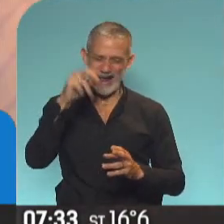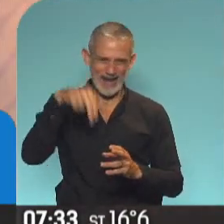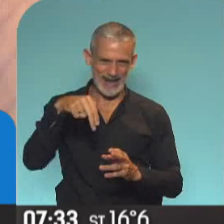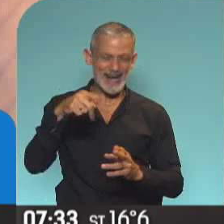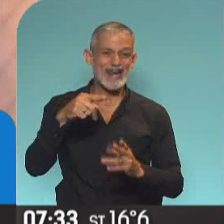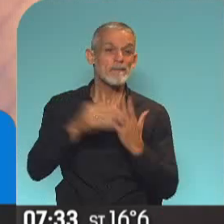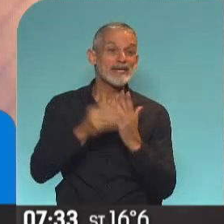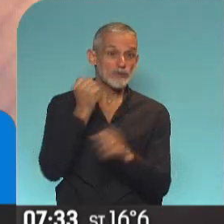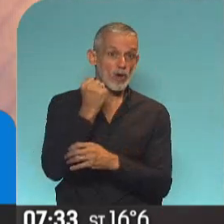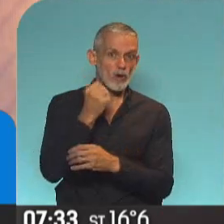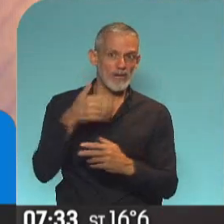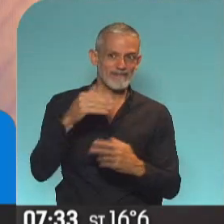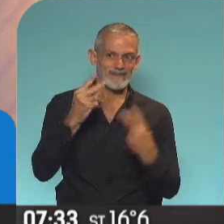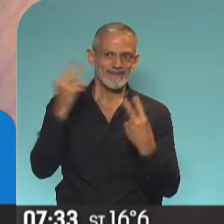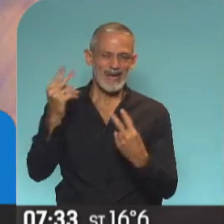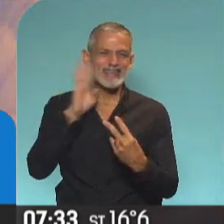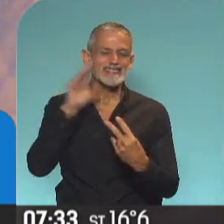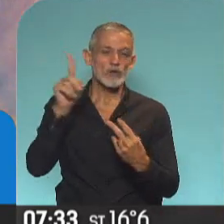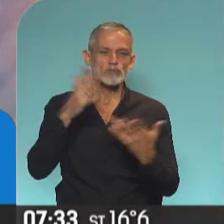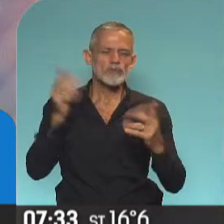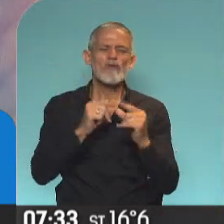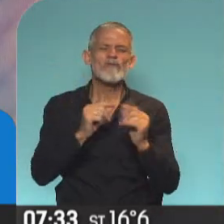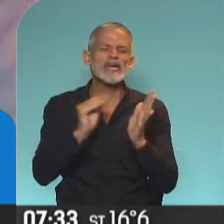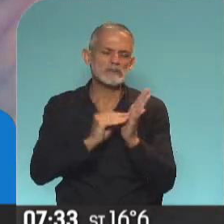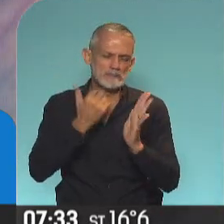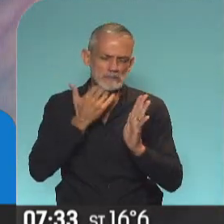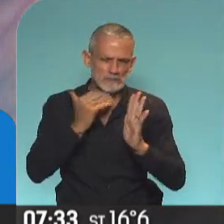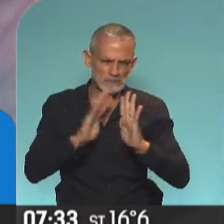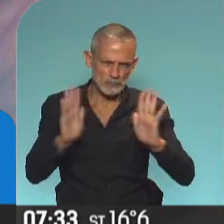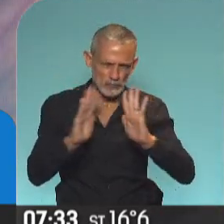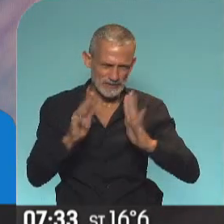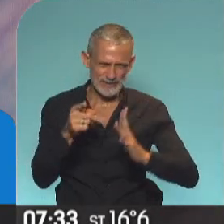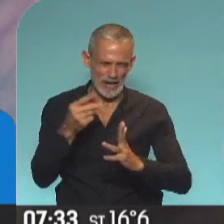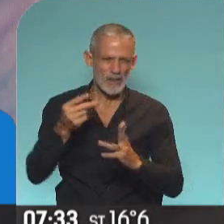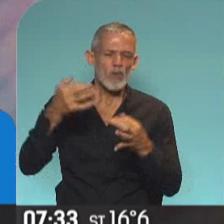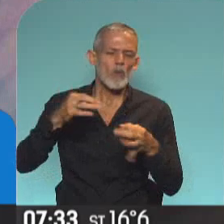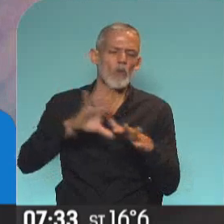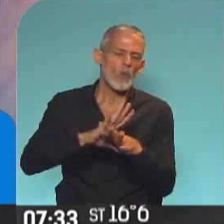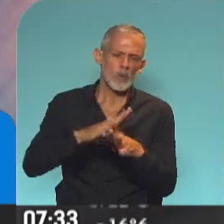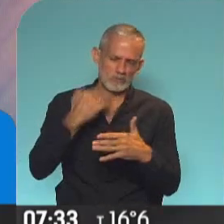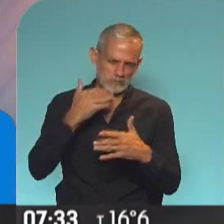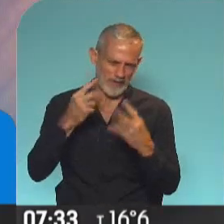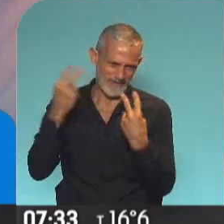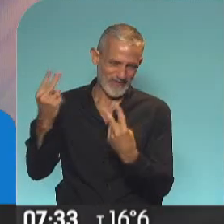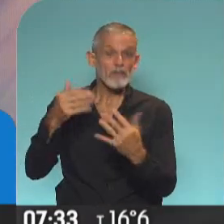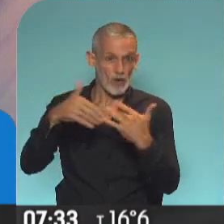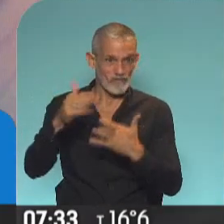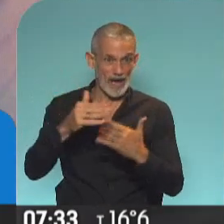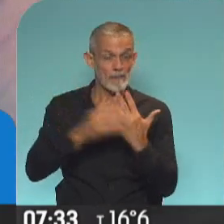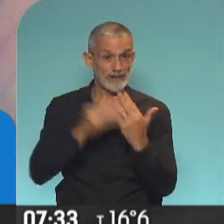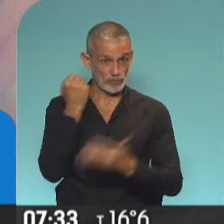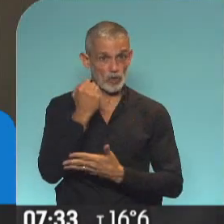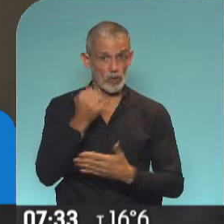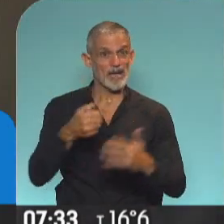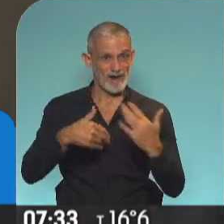Unidos. Bien. Todavía no está claro en qué fecha, cuándo será, las precisiones de ese viaje, pero sí que va a viajar